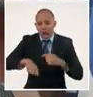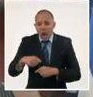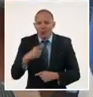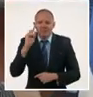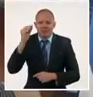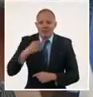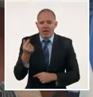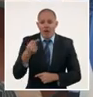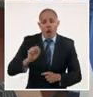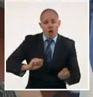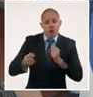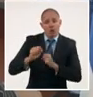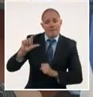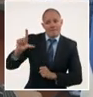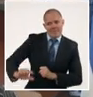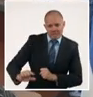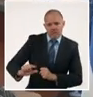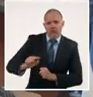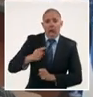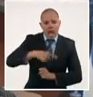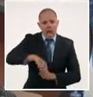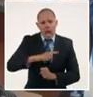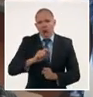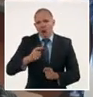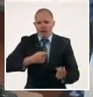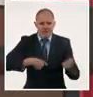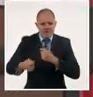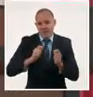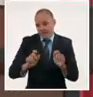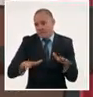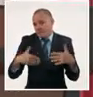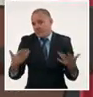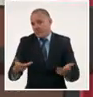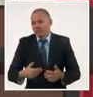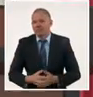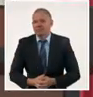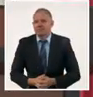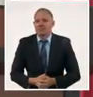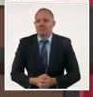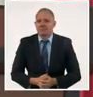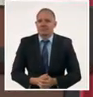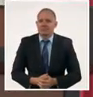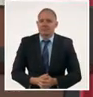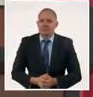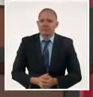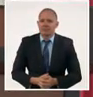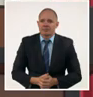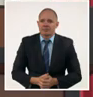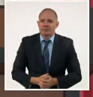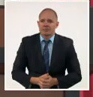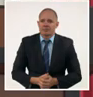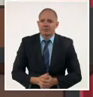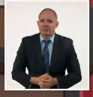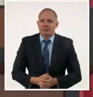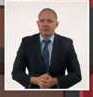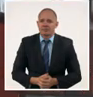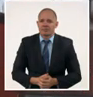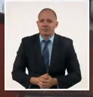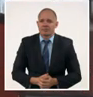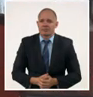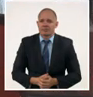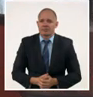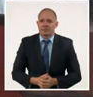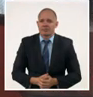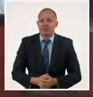si tenemos más oferta, la necesidad de sostener la producción de azúcar, como siempre lo ha hecho el territorio, disminuir la demanda